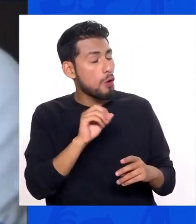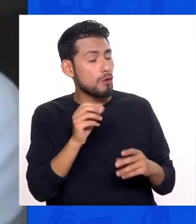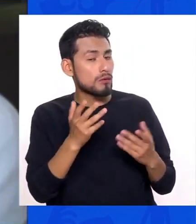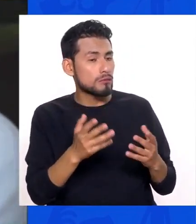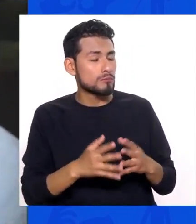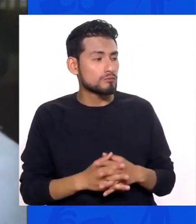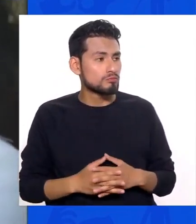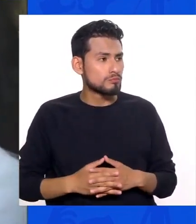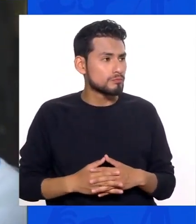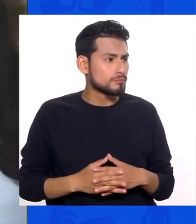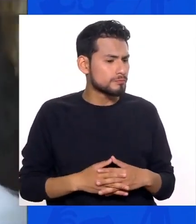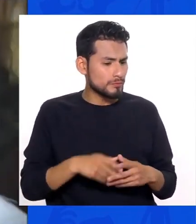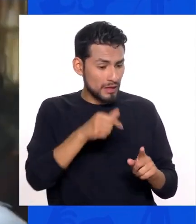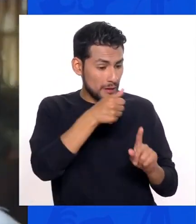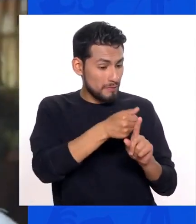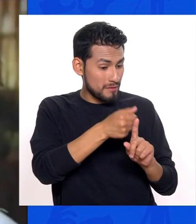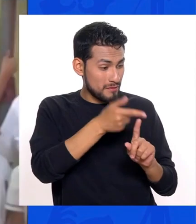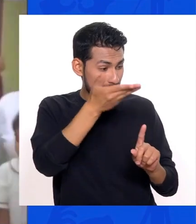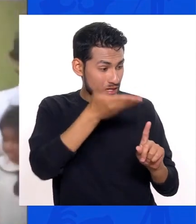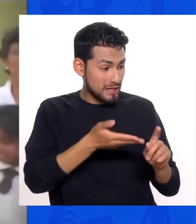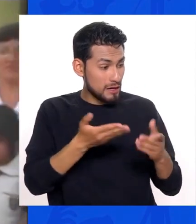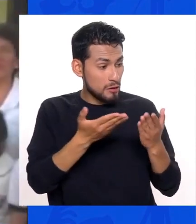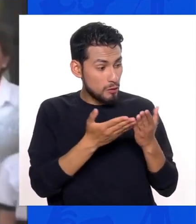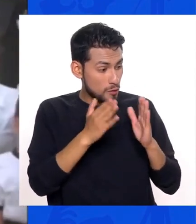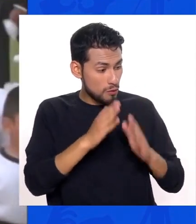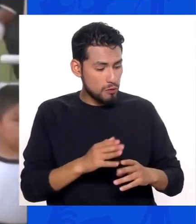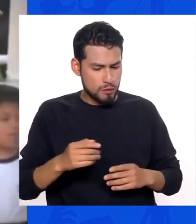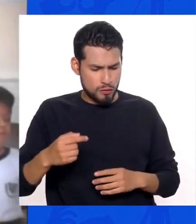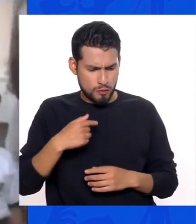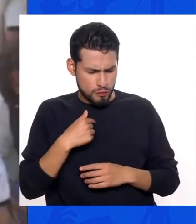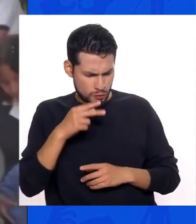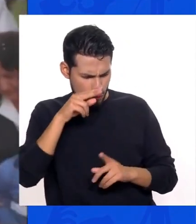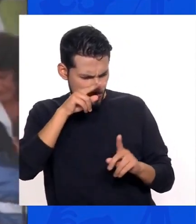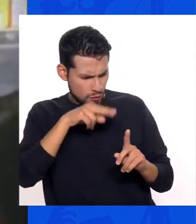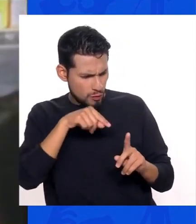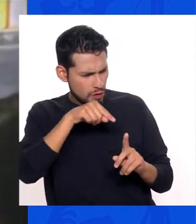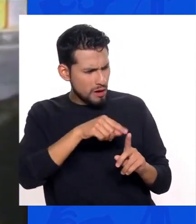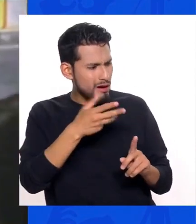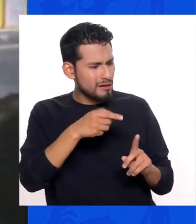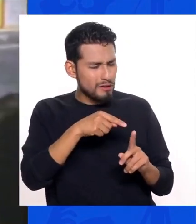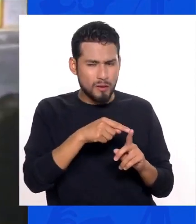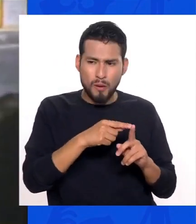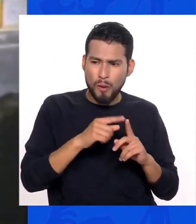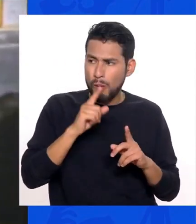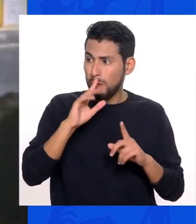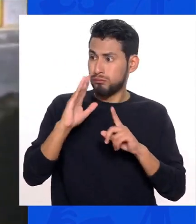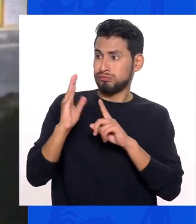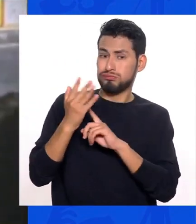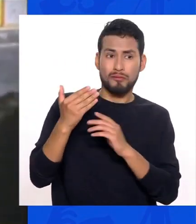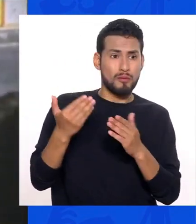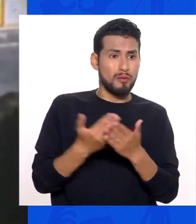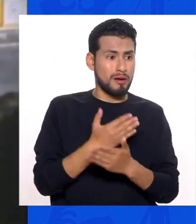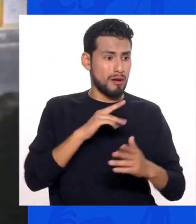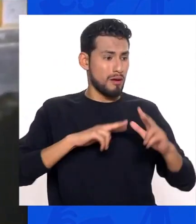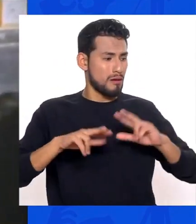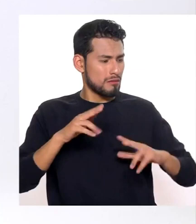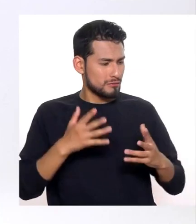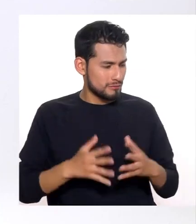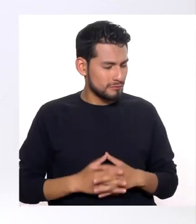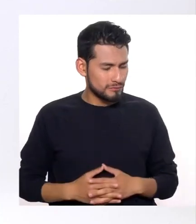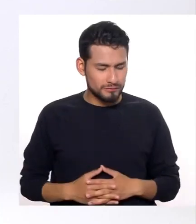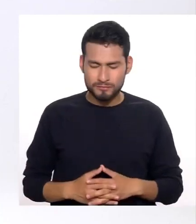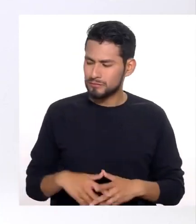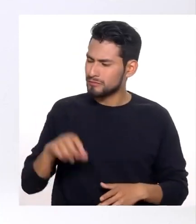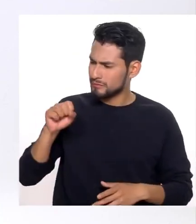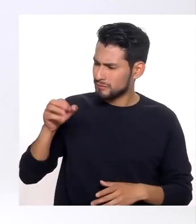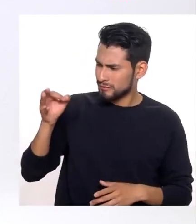encuentra él mismo enfrentándose a una nueva situación en la escuela, ¿no?